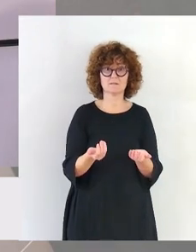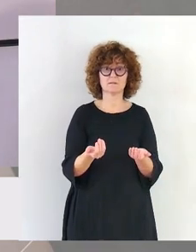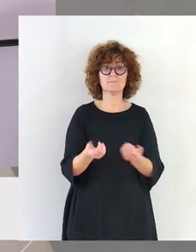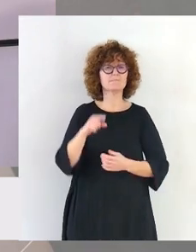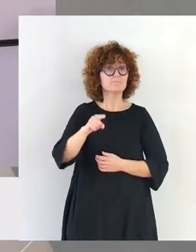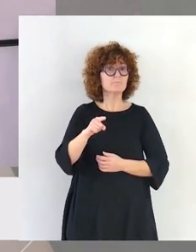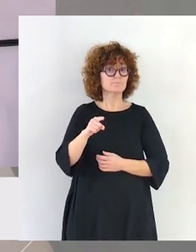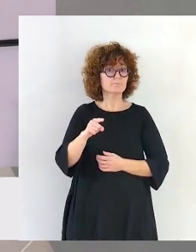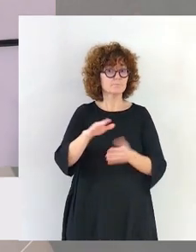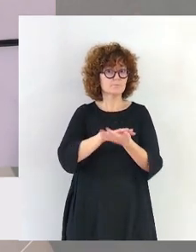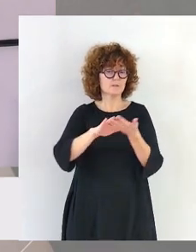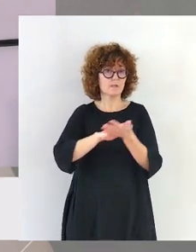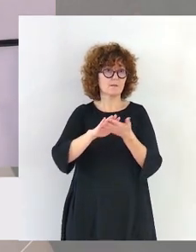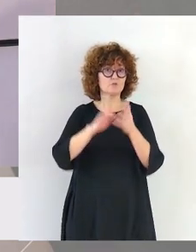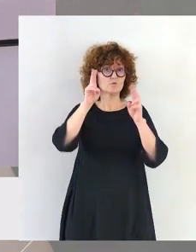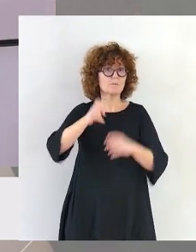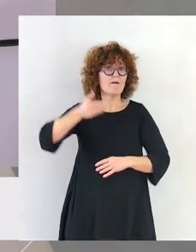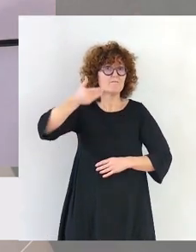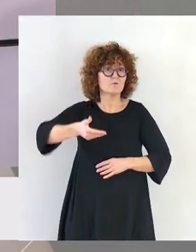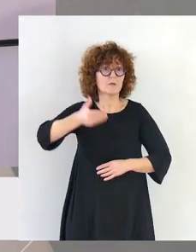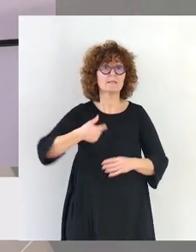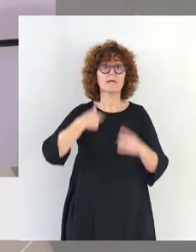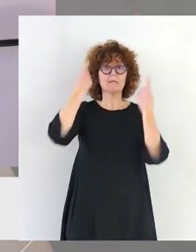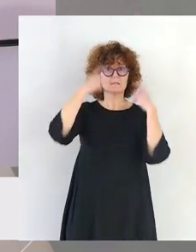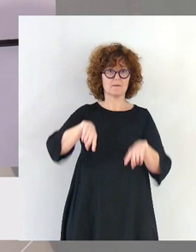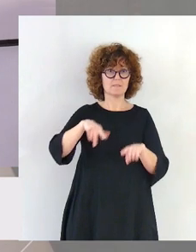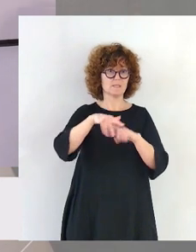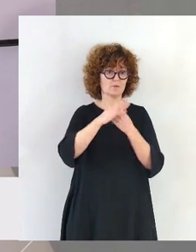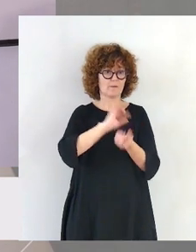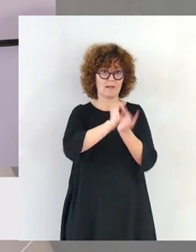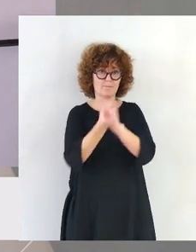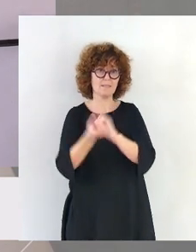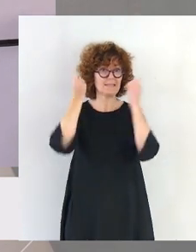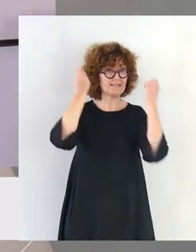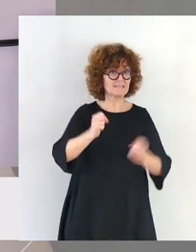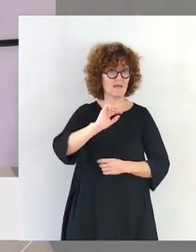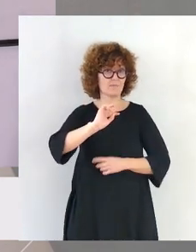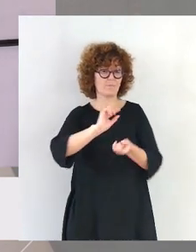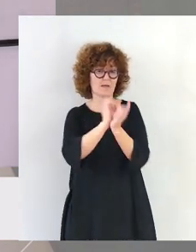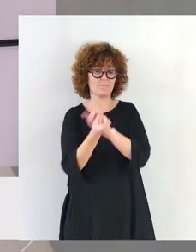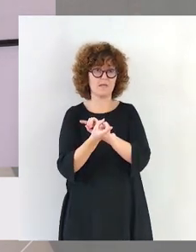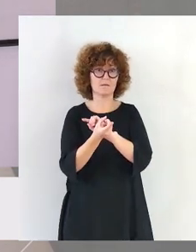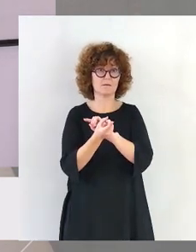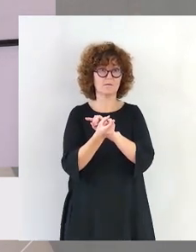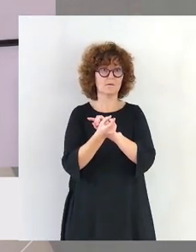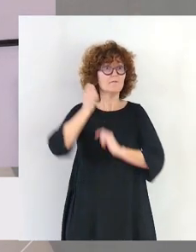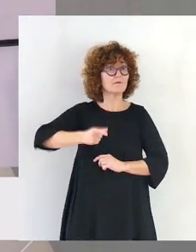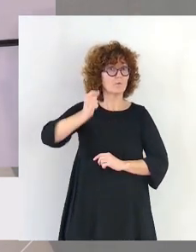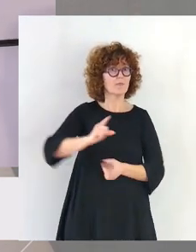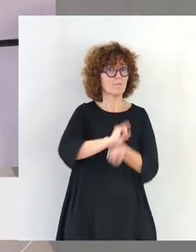preparado es fundamental y saber que los patrones van a cambiar que la intensidad va a cambiar que la frecuencia va a cambiar eh